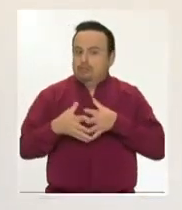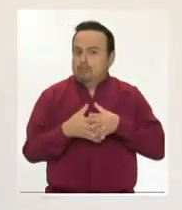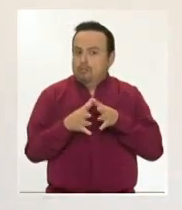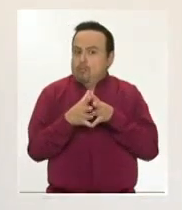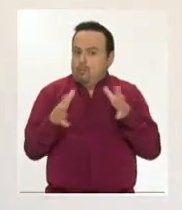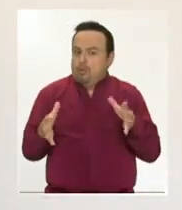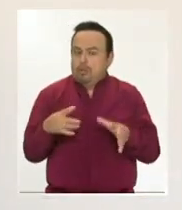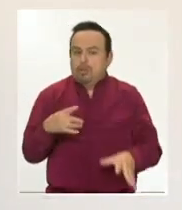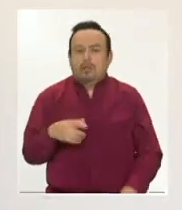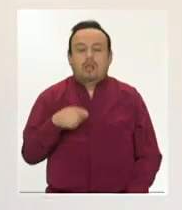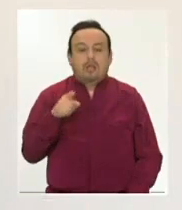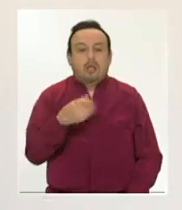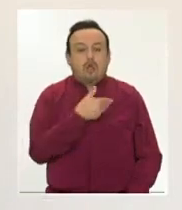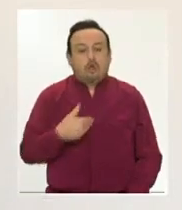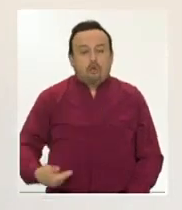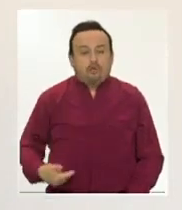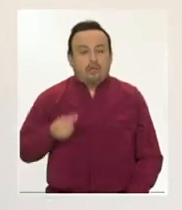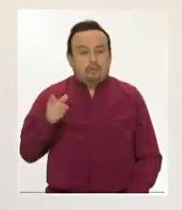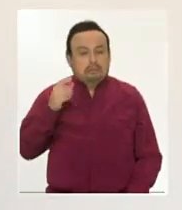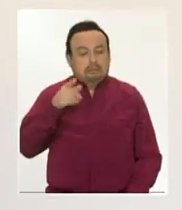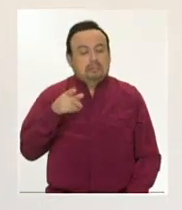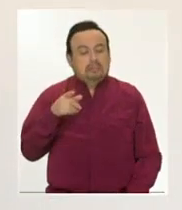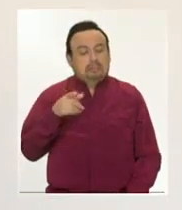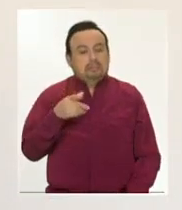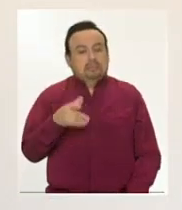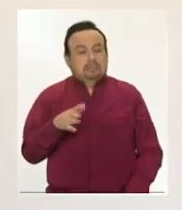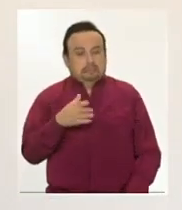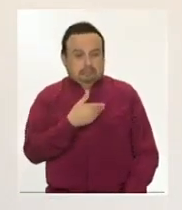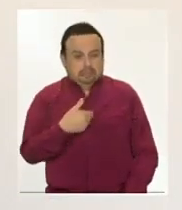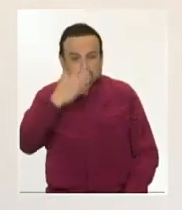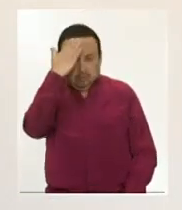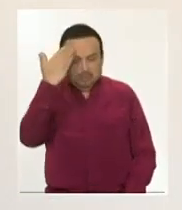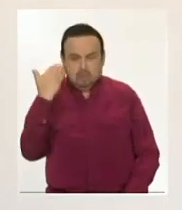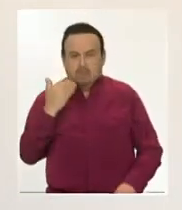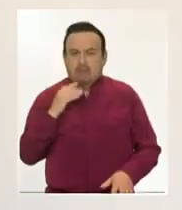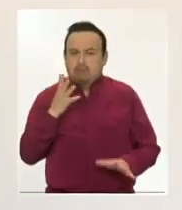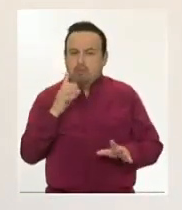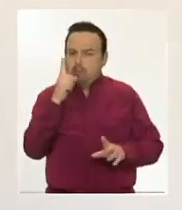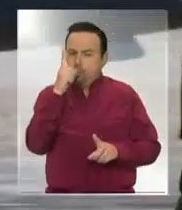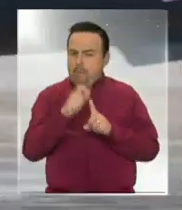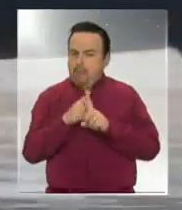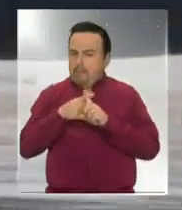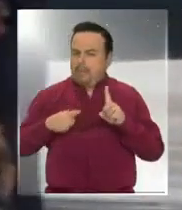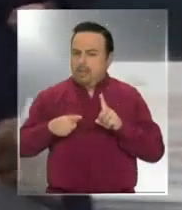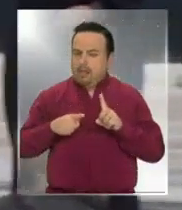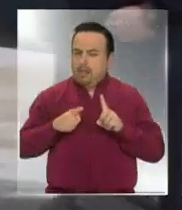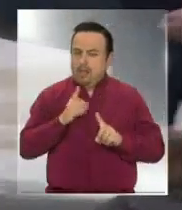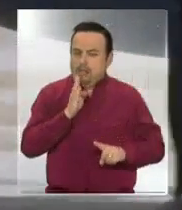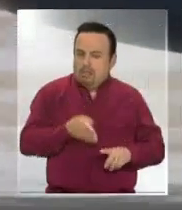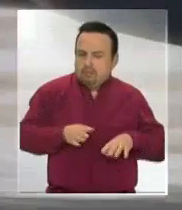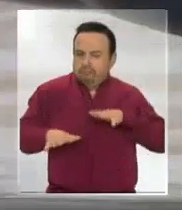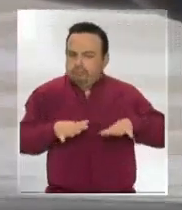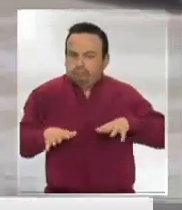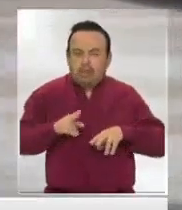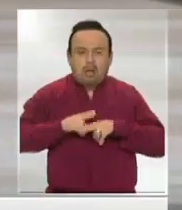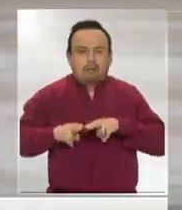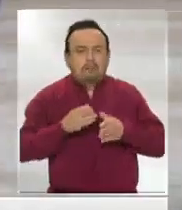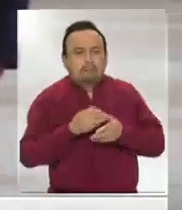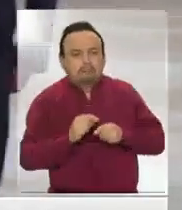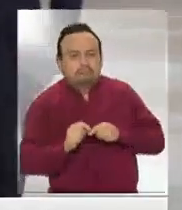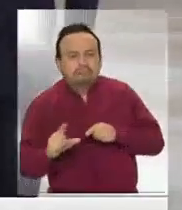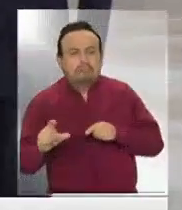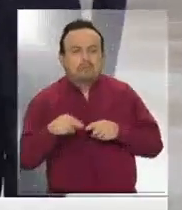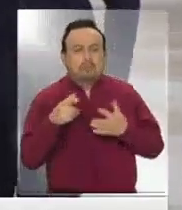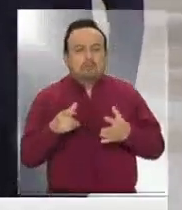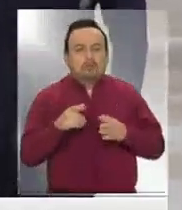Unidos y el gobierno y el ejecutivo en Estados Unidos demoró cerca de mes y medio para empezar a tomar medidas más agresivas y sistemáticas para combatir